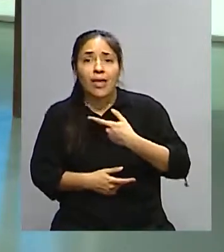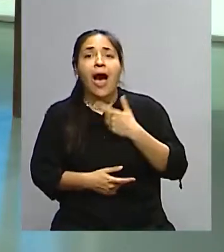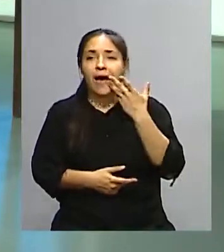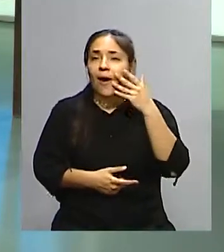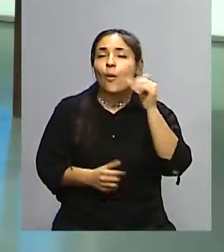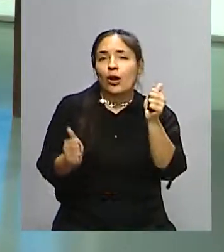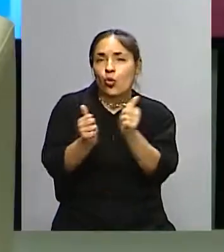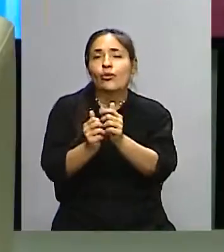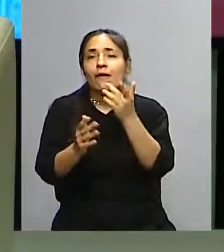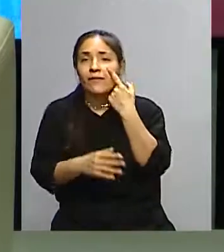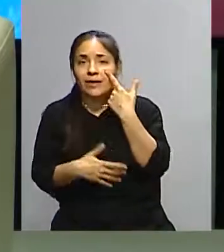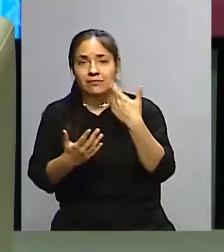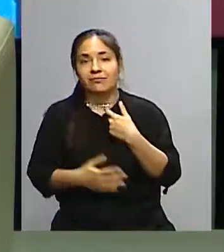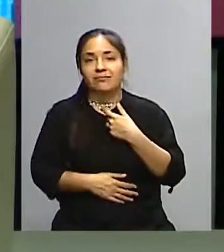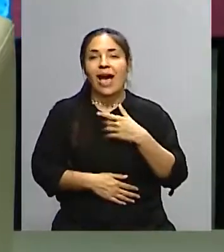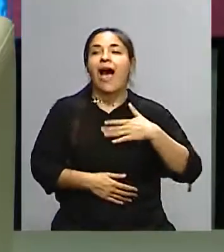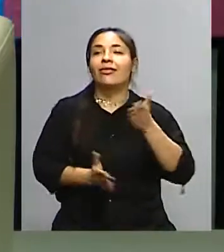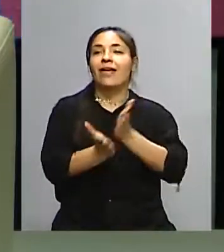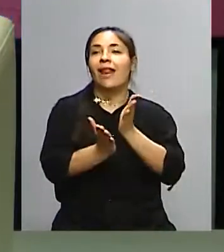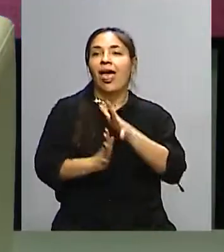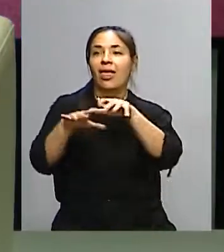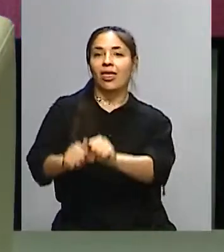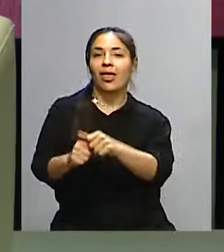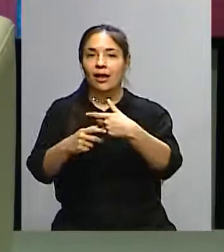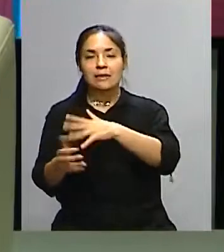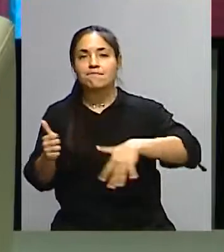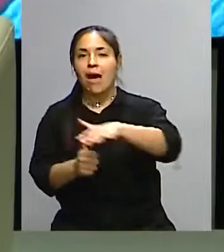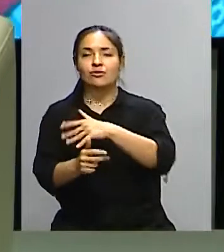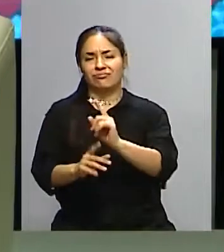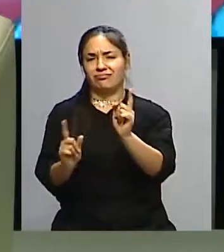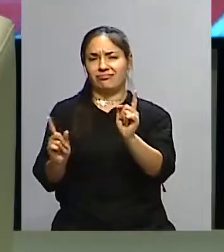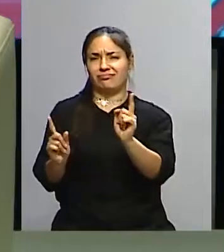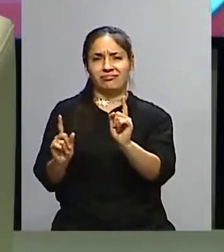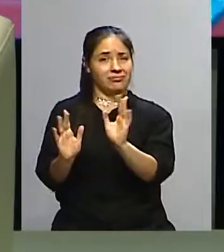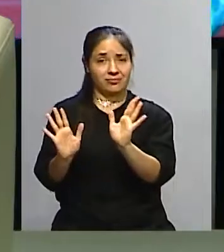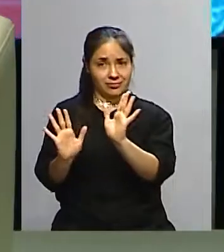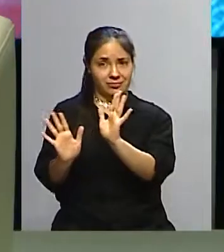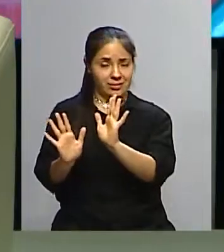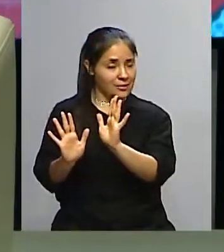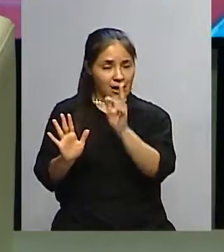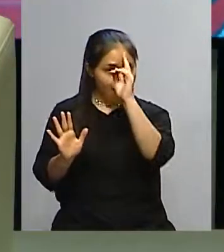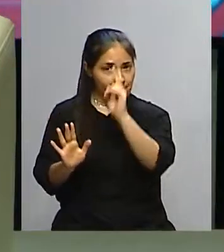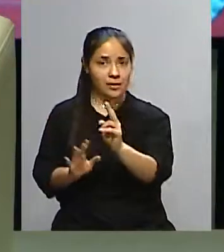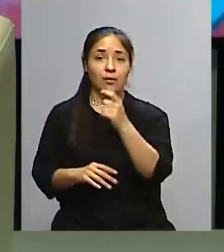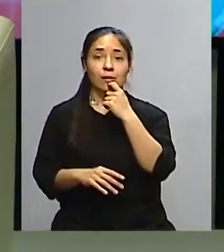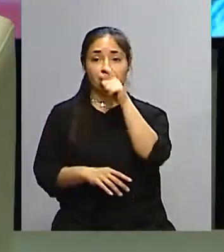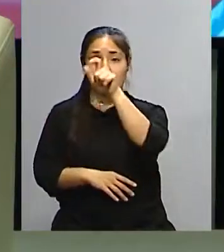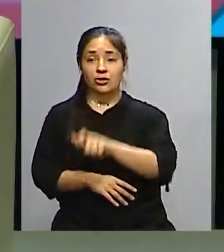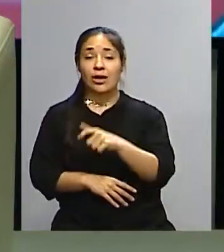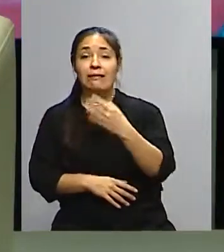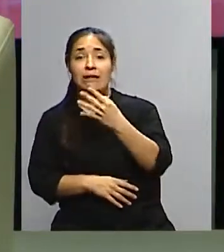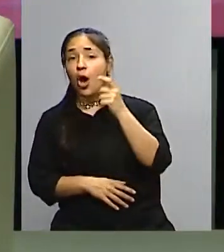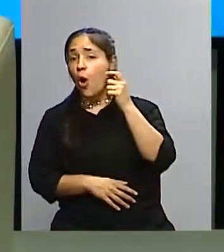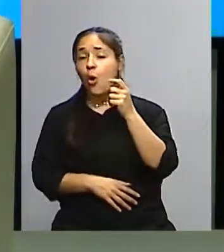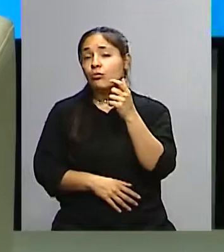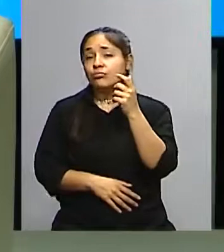no nos da de ninguna manera derecho a invadir esos espacios y sus tiempos. Si la persona quiere comer a las 3, 4 de la tarde, tiene